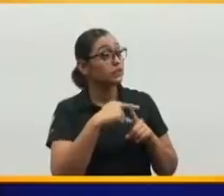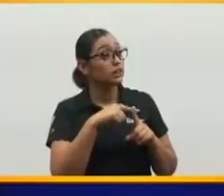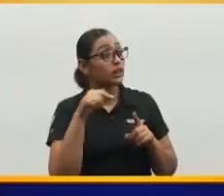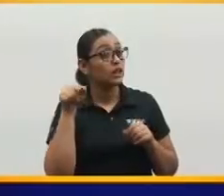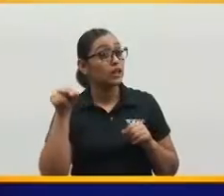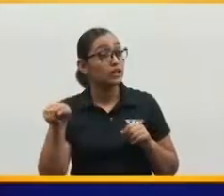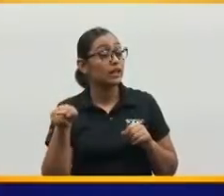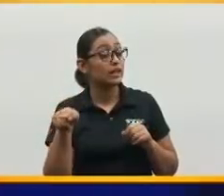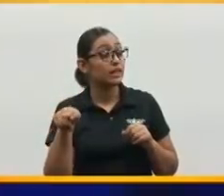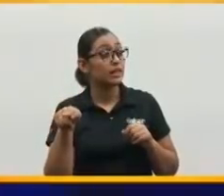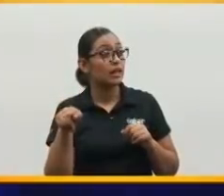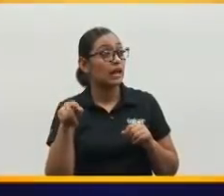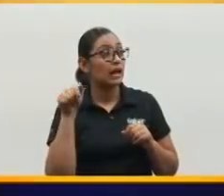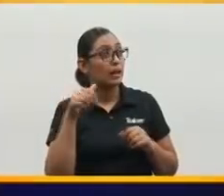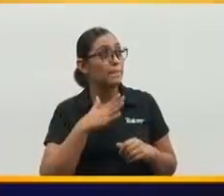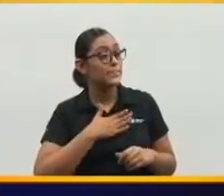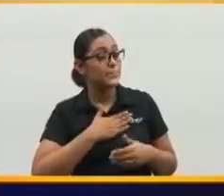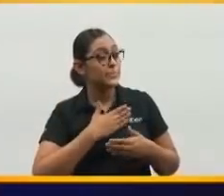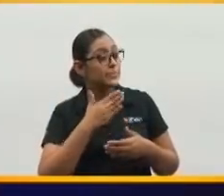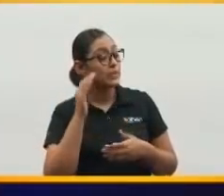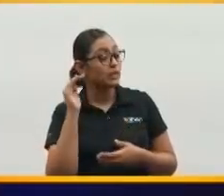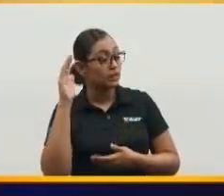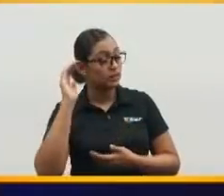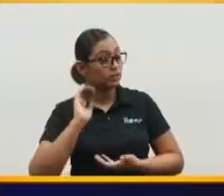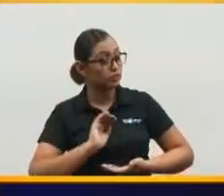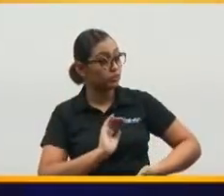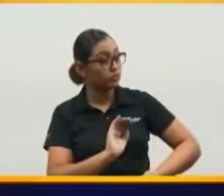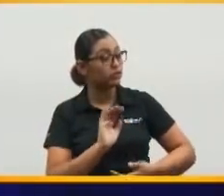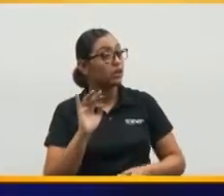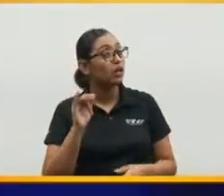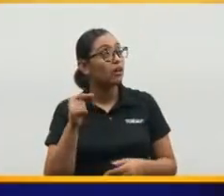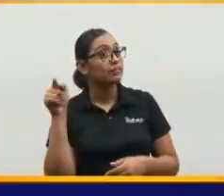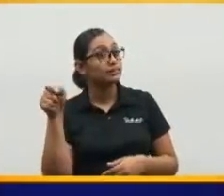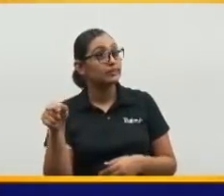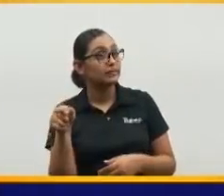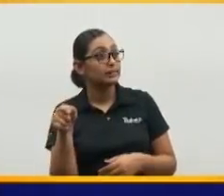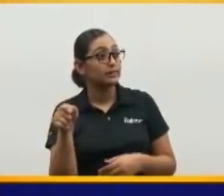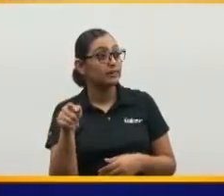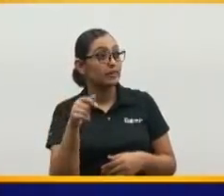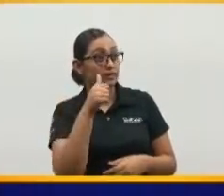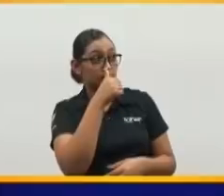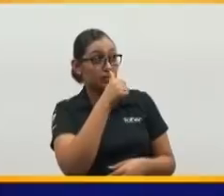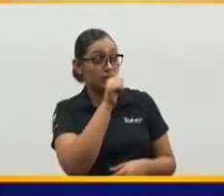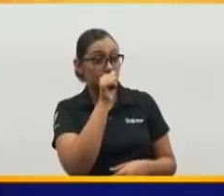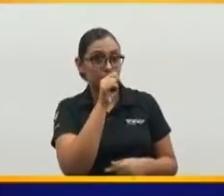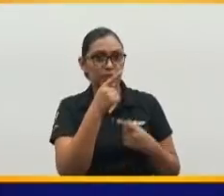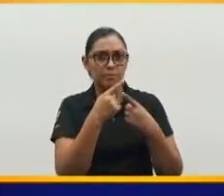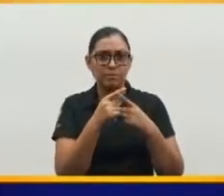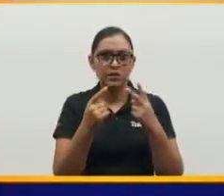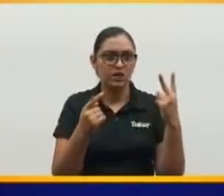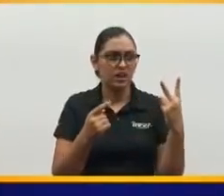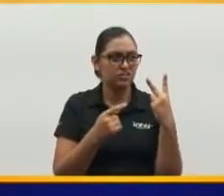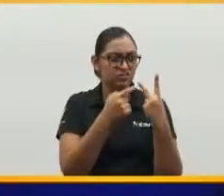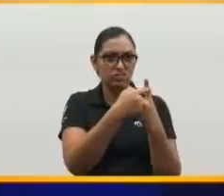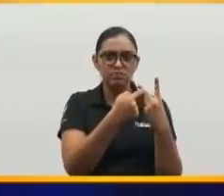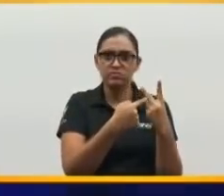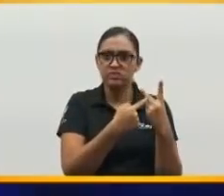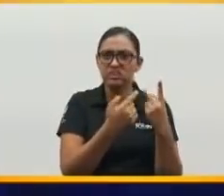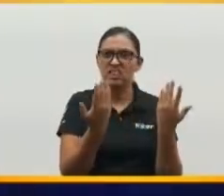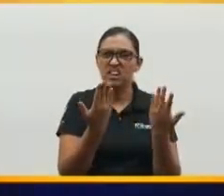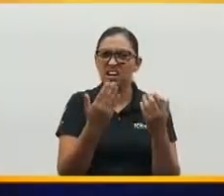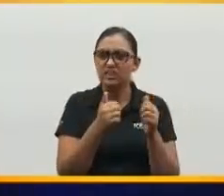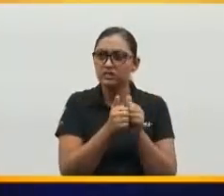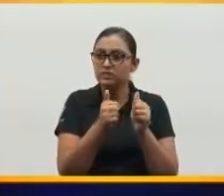problemas de alcoholismo". Y el denominador común entre las dos personas es su lejanía para con Dios. Amigo y hermano, no es momento